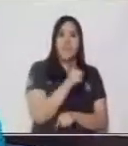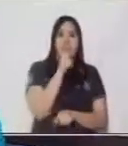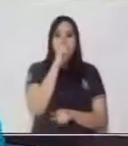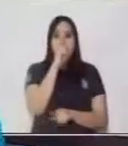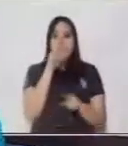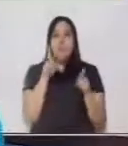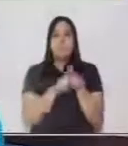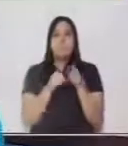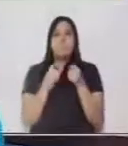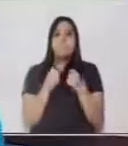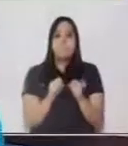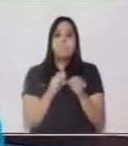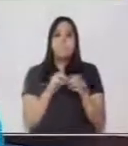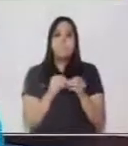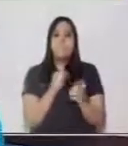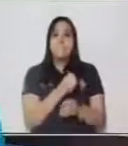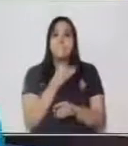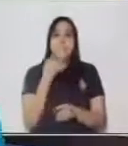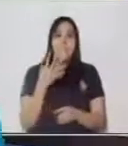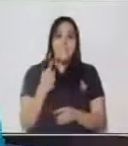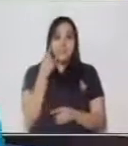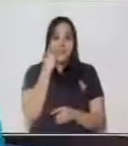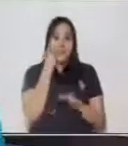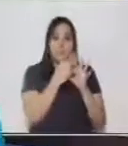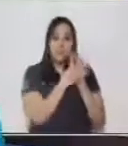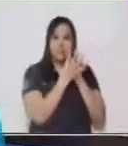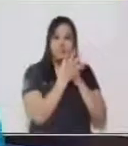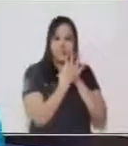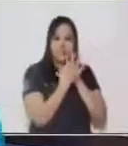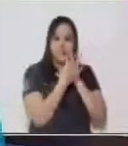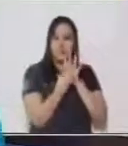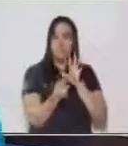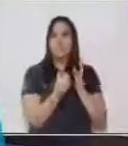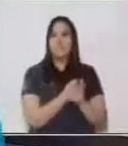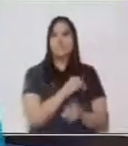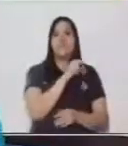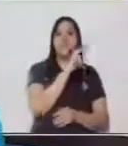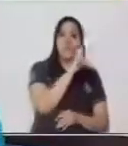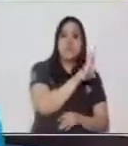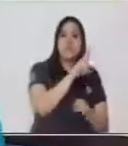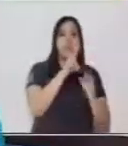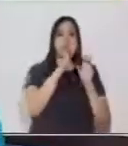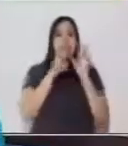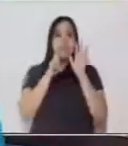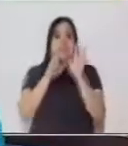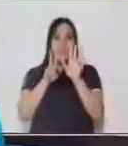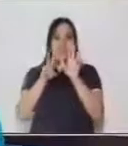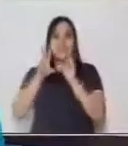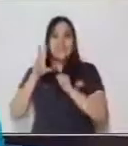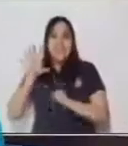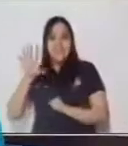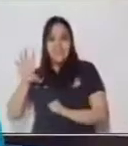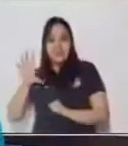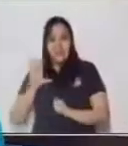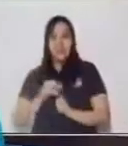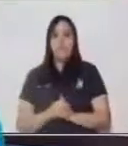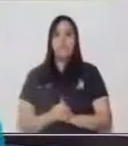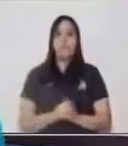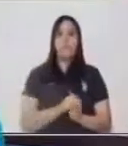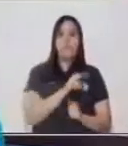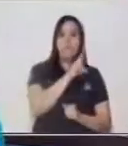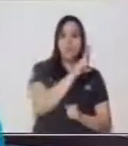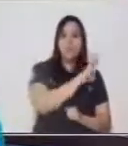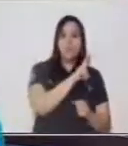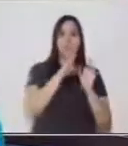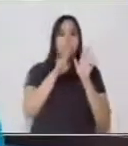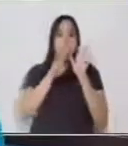el número 275. Vas a elaborar una tabla como la